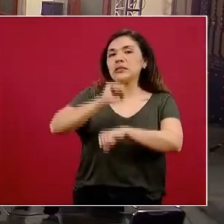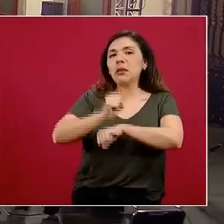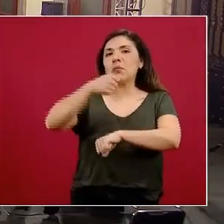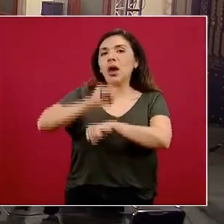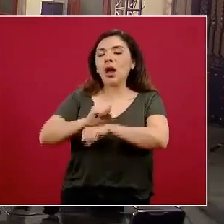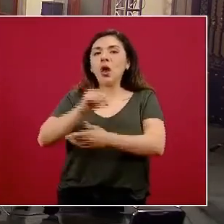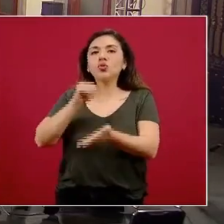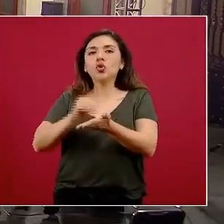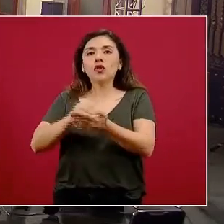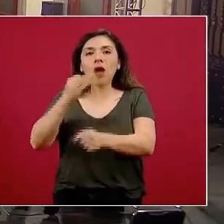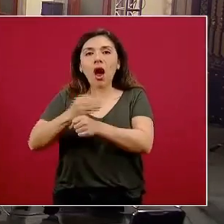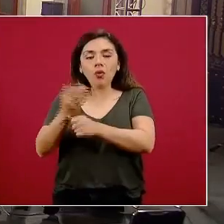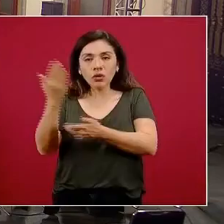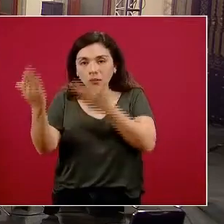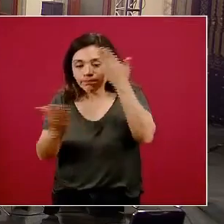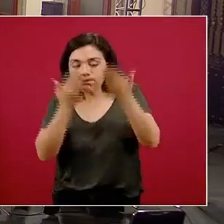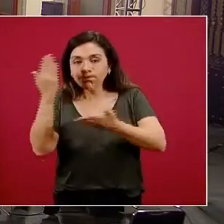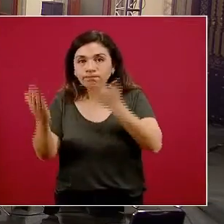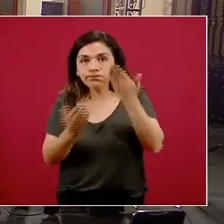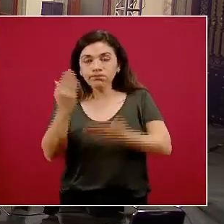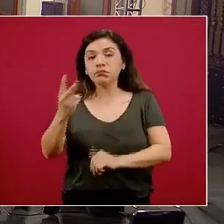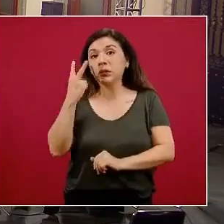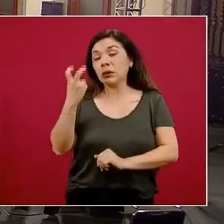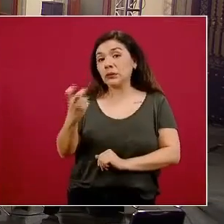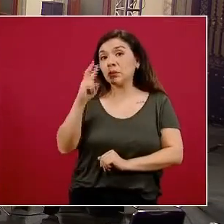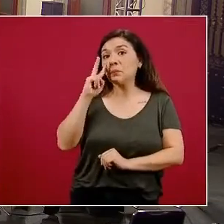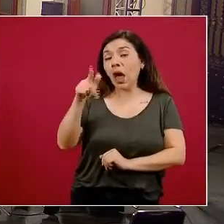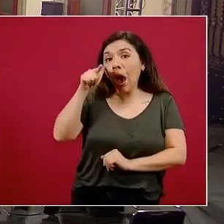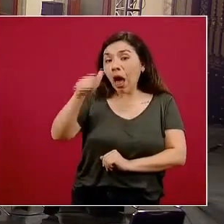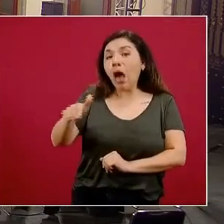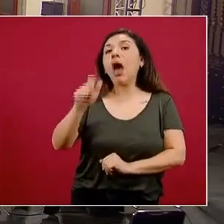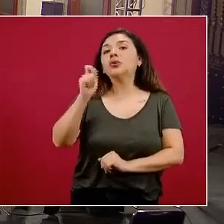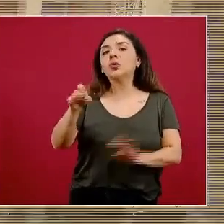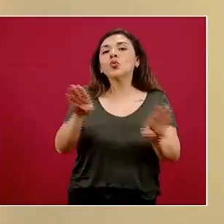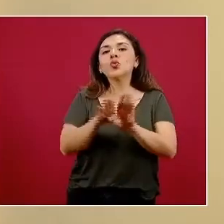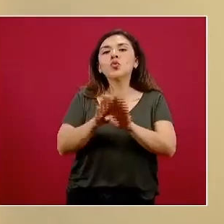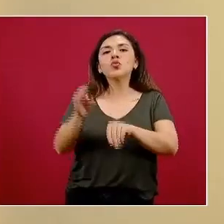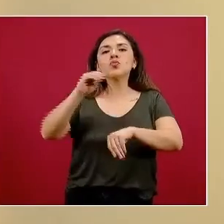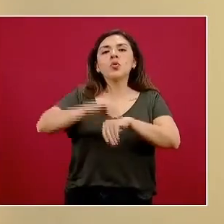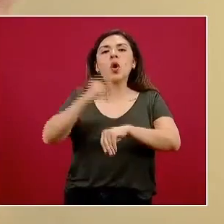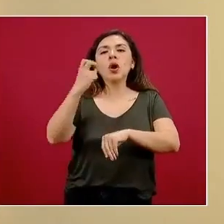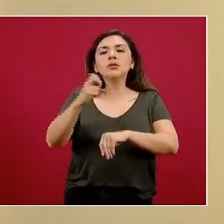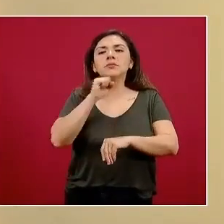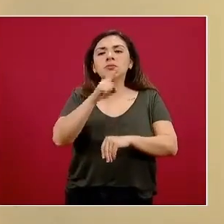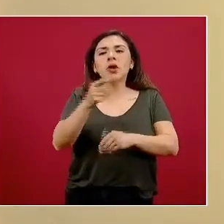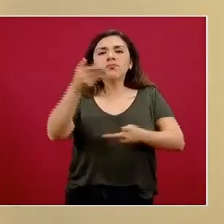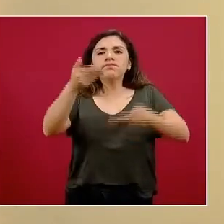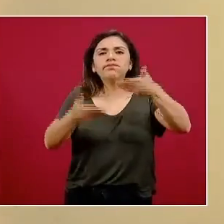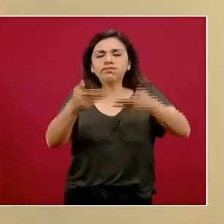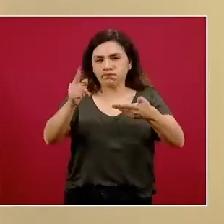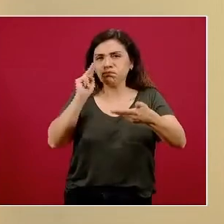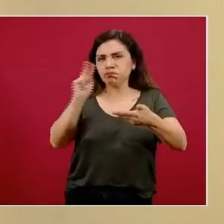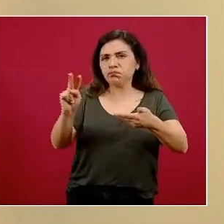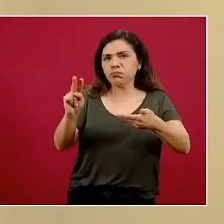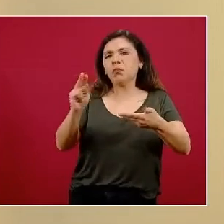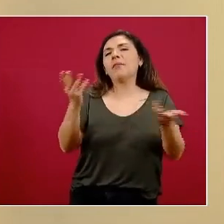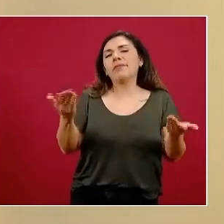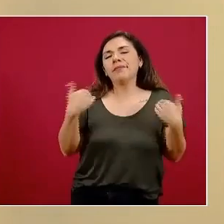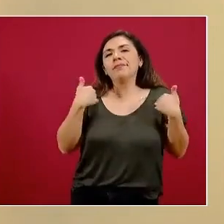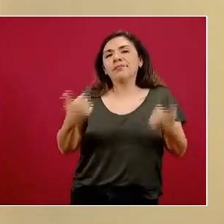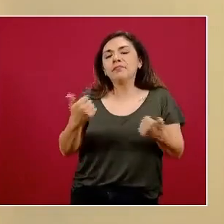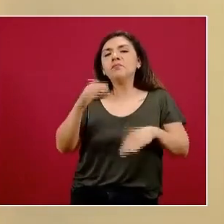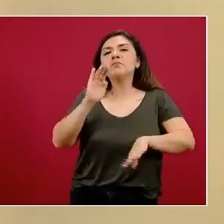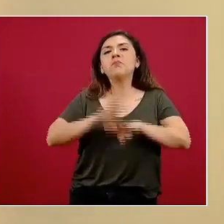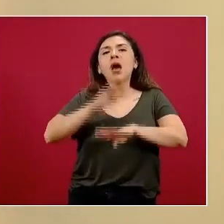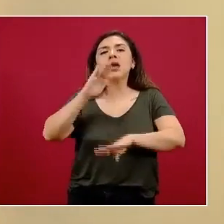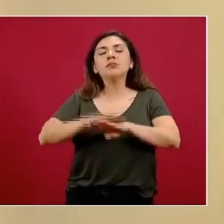se están graficando, y podemos ver también cómo se ha dado el comportamiento de las mismas, en donde vemos lógicamente un